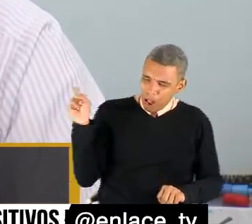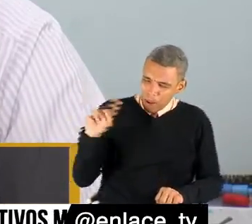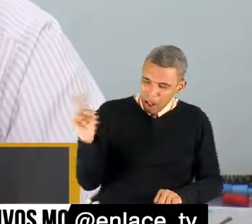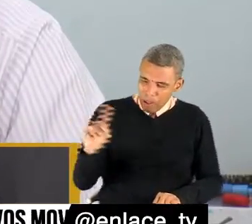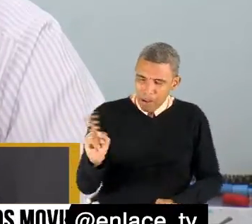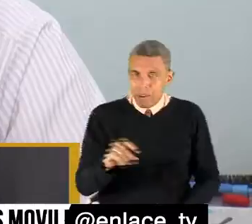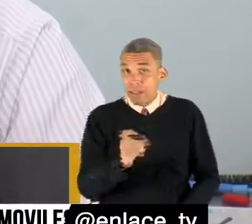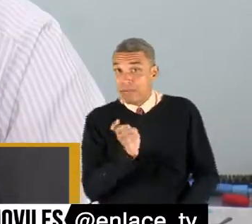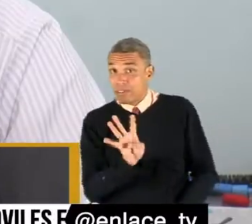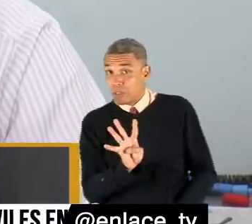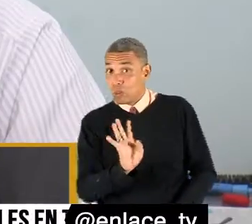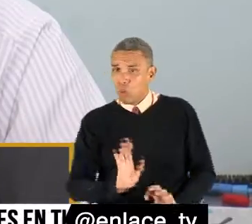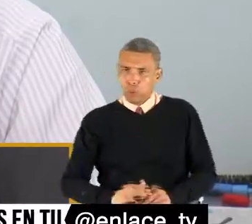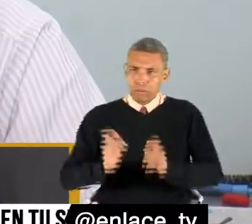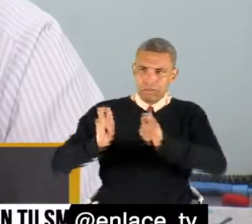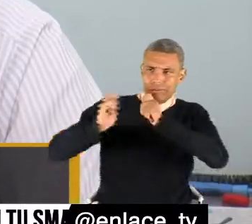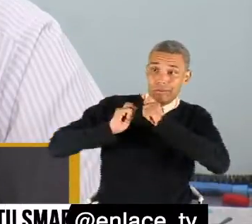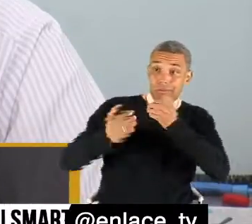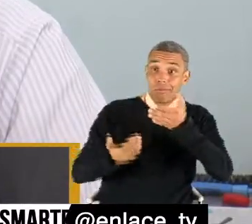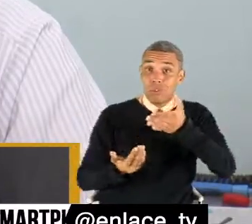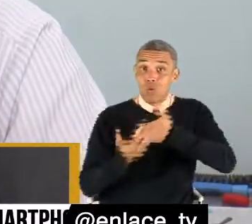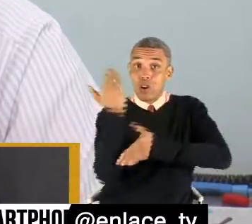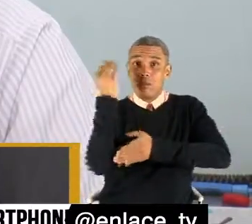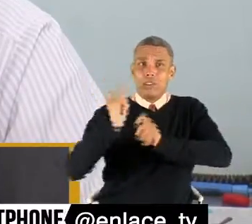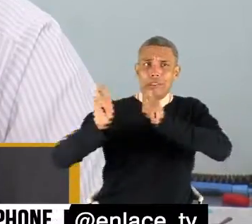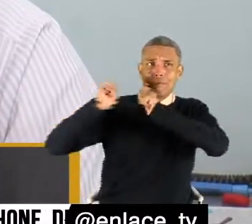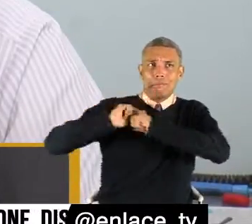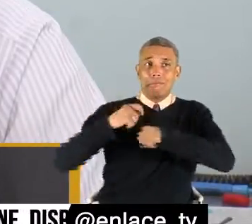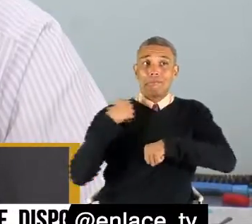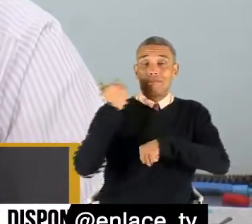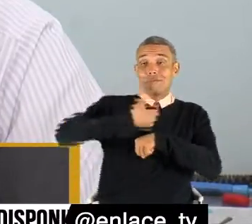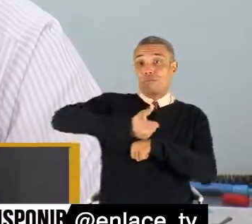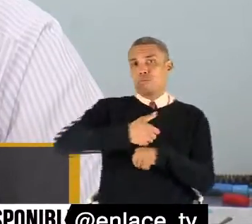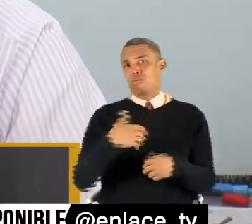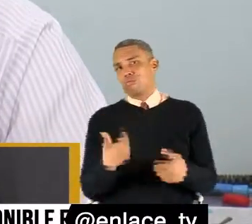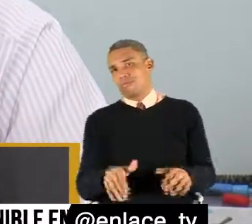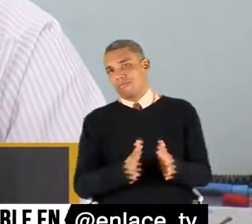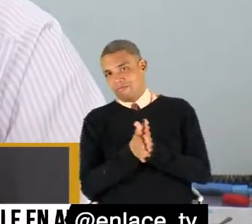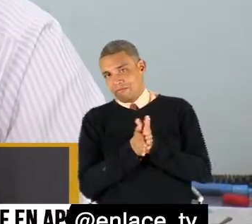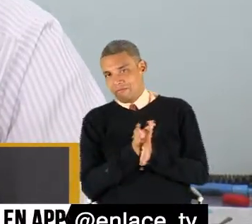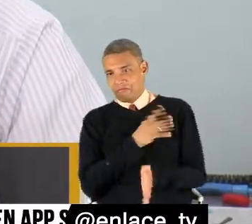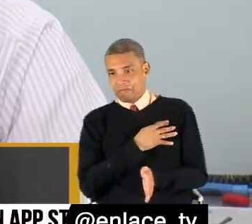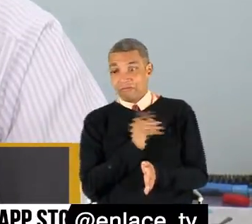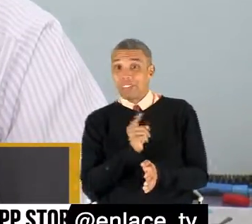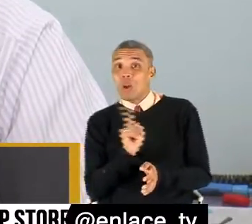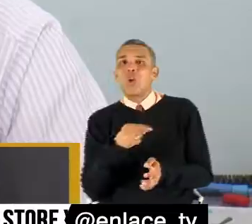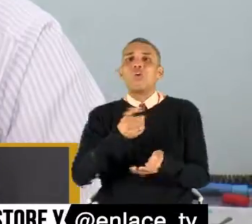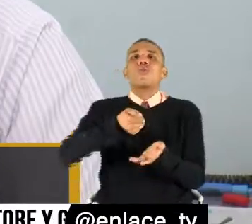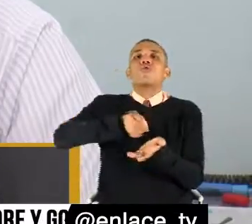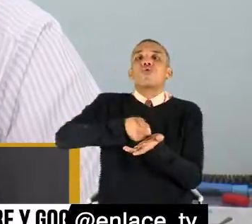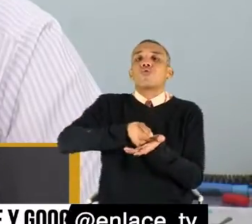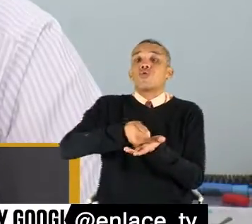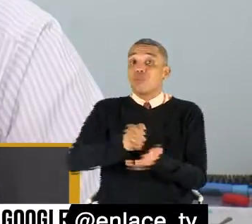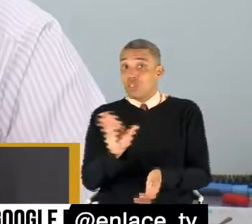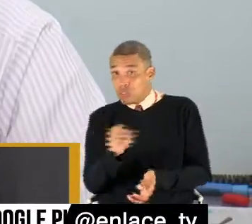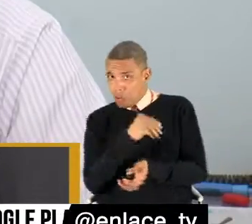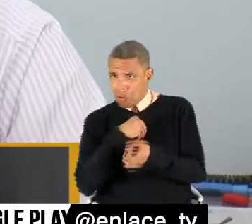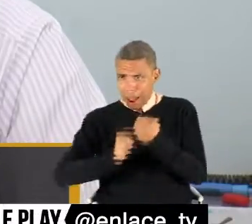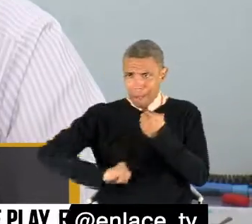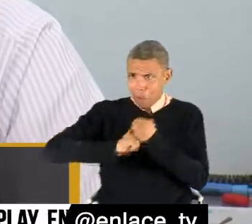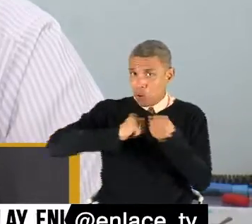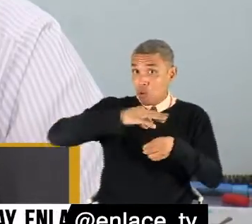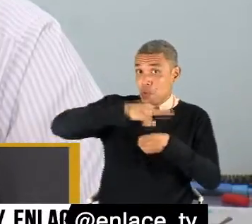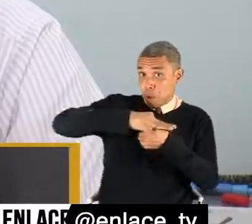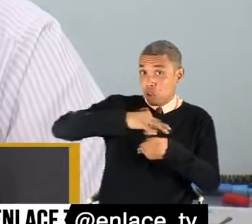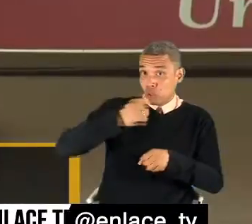con beneplácito, muy bien, y agradecer a todos mis colegas por ese voto en la favorabilidad de mi nombre para